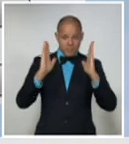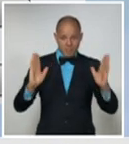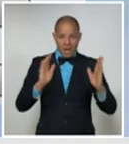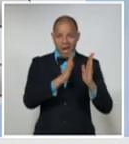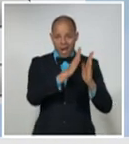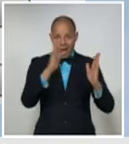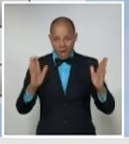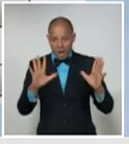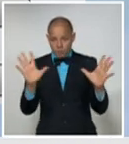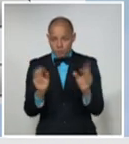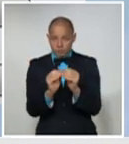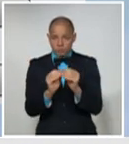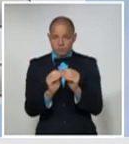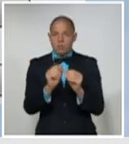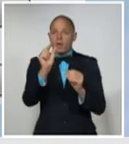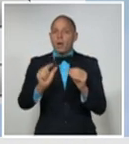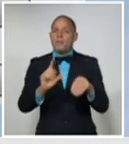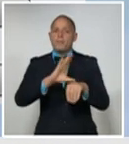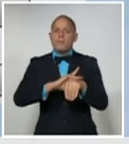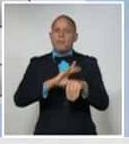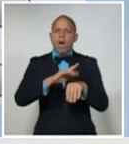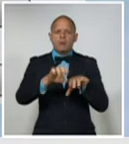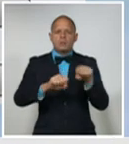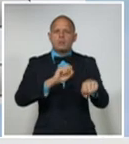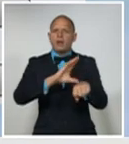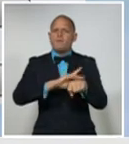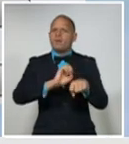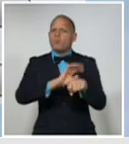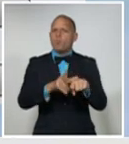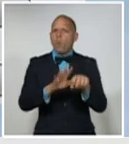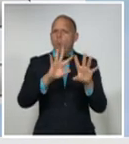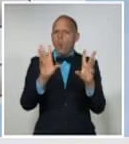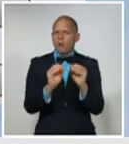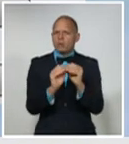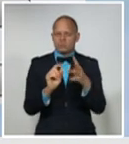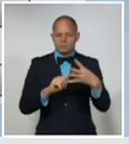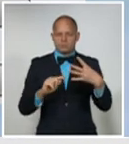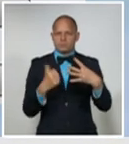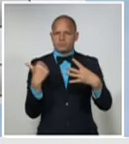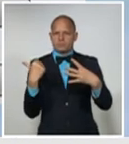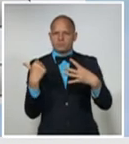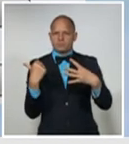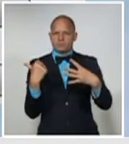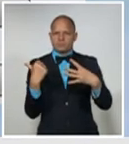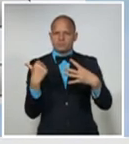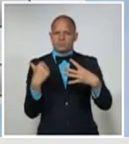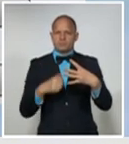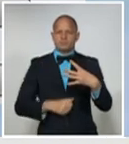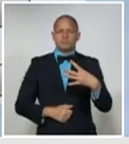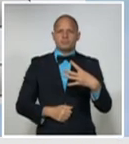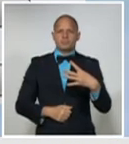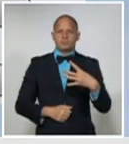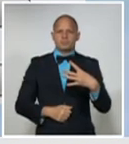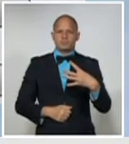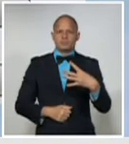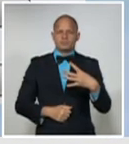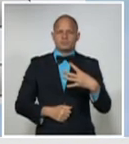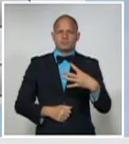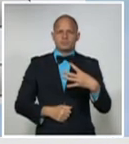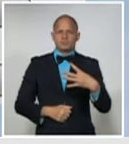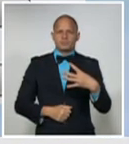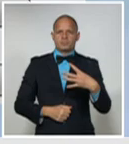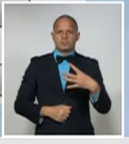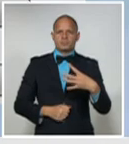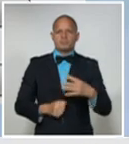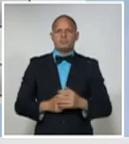71.584 personas con la enfermedad, con la COVID-19, por lo menos con el virus. Eso